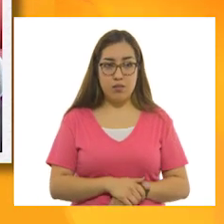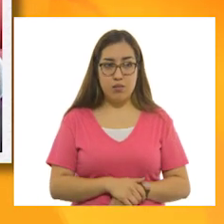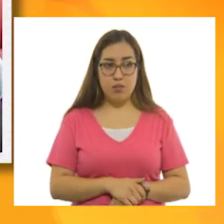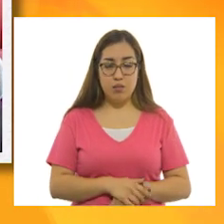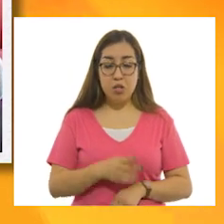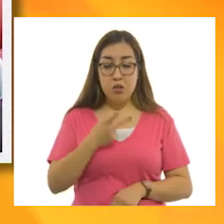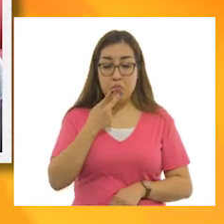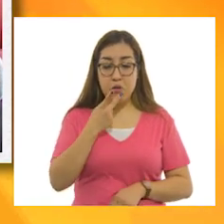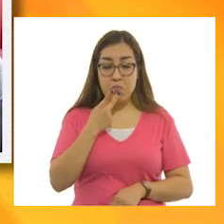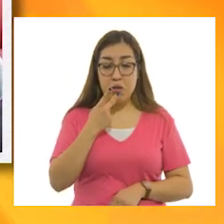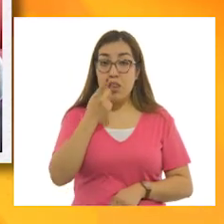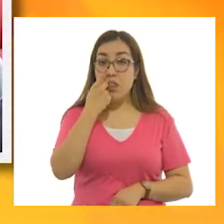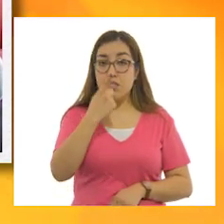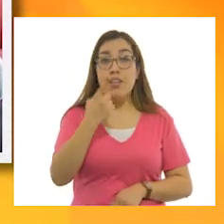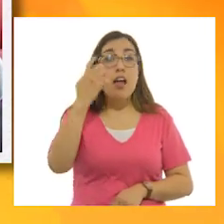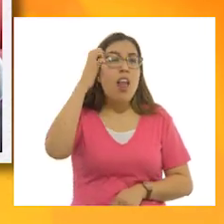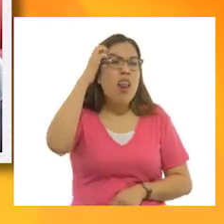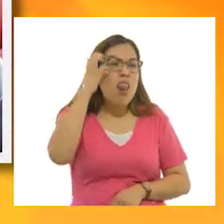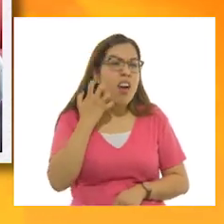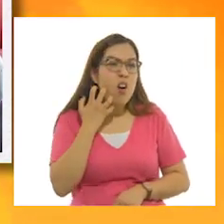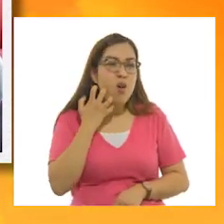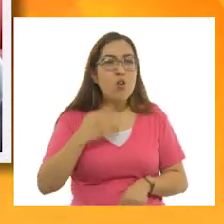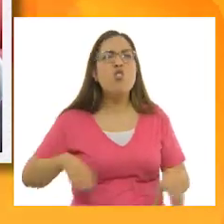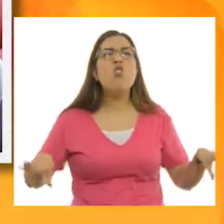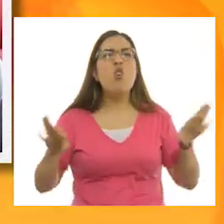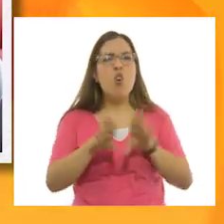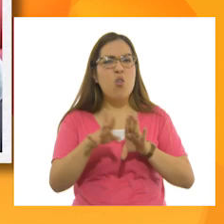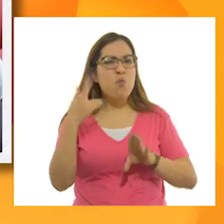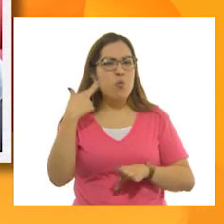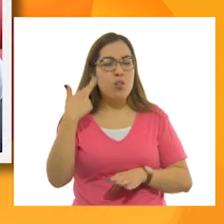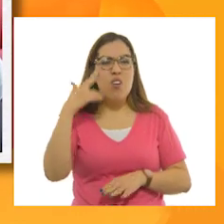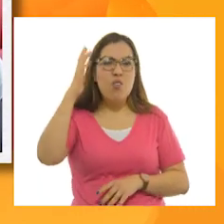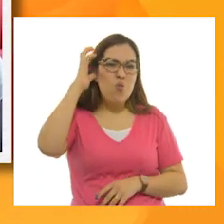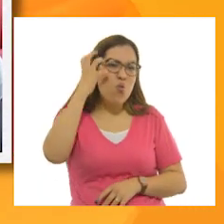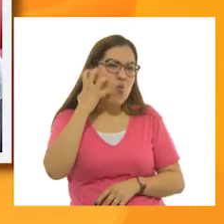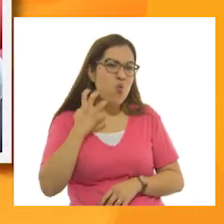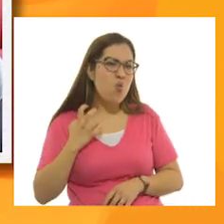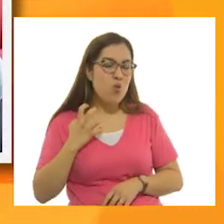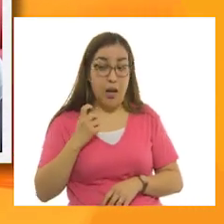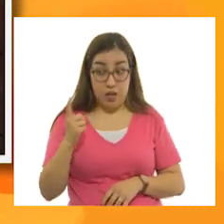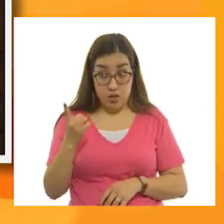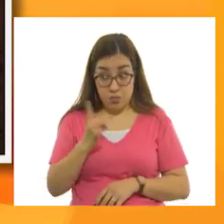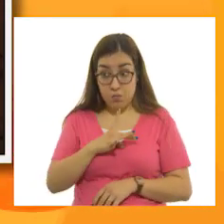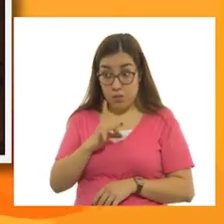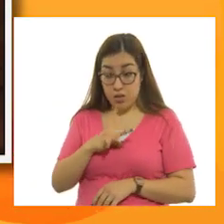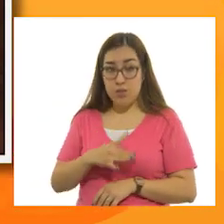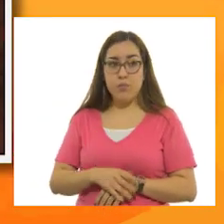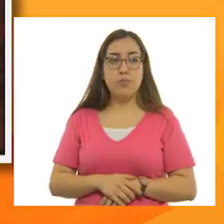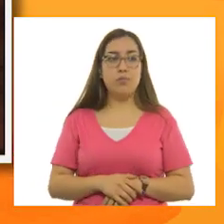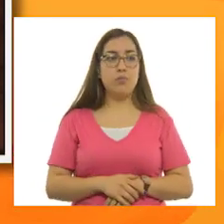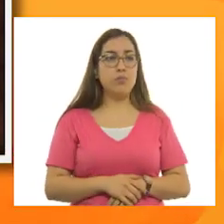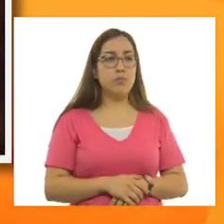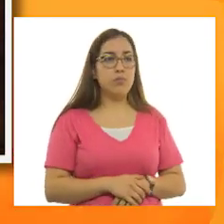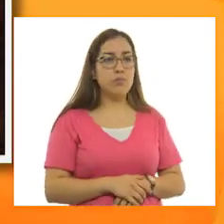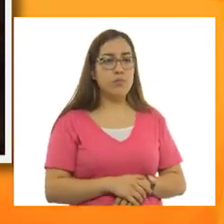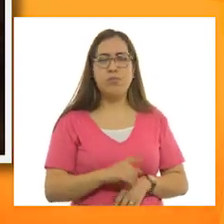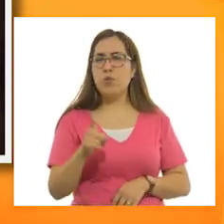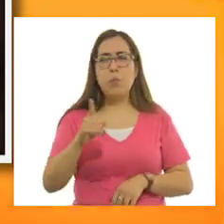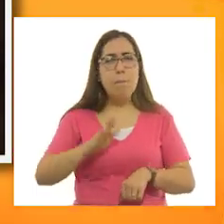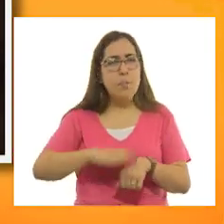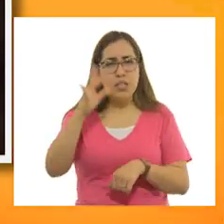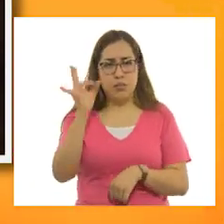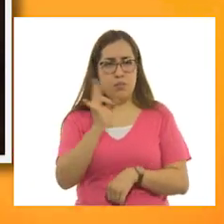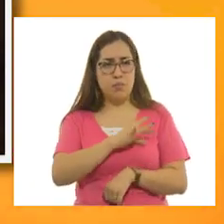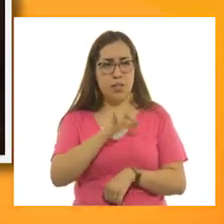al león como las de los y te da miedo mi amor sí porque es lo que más tengo